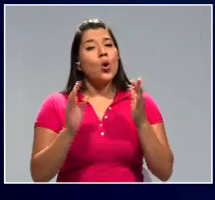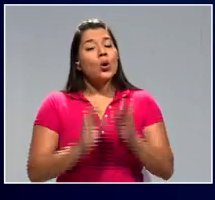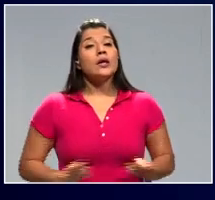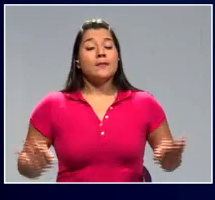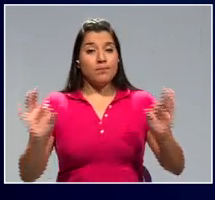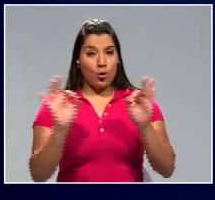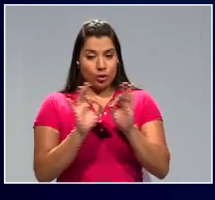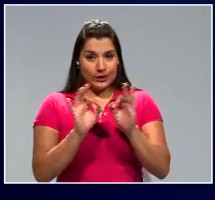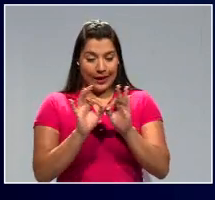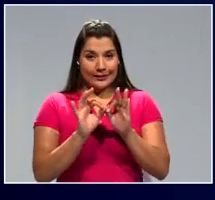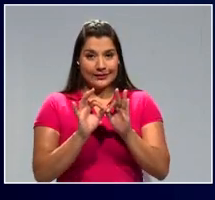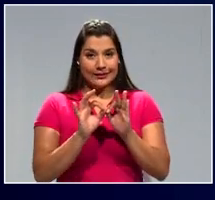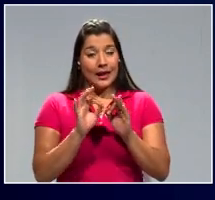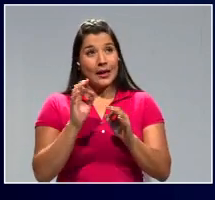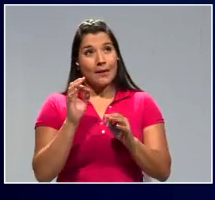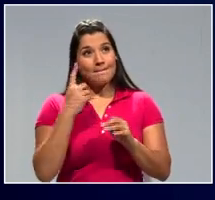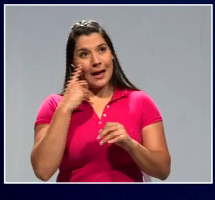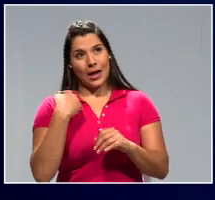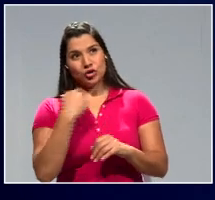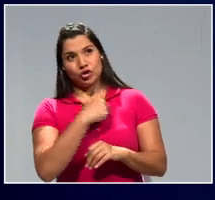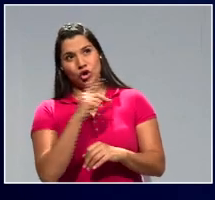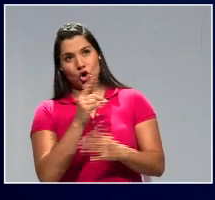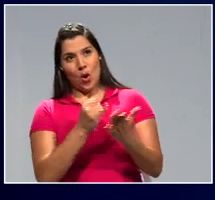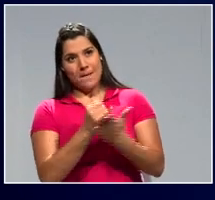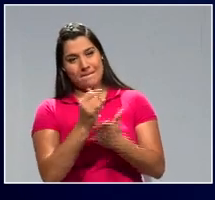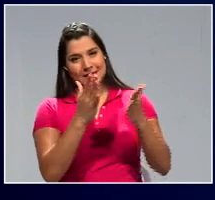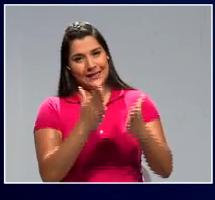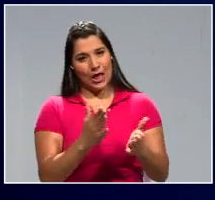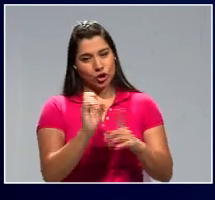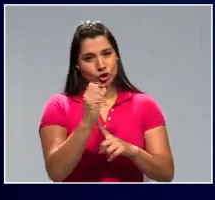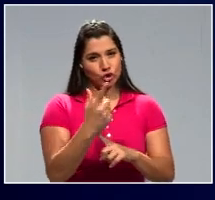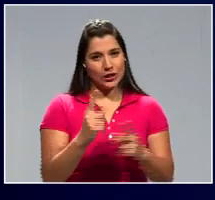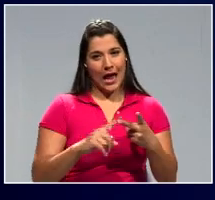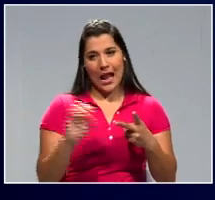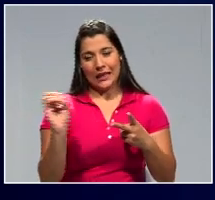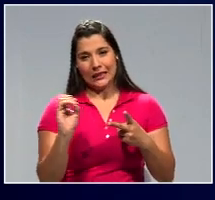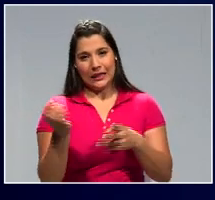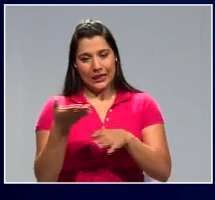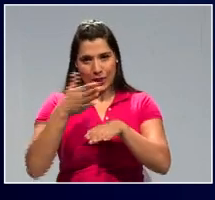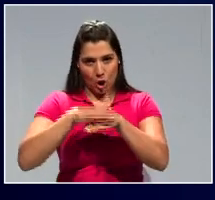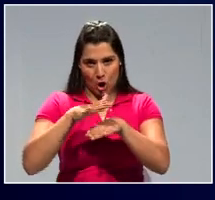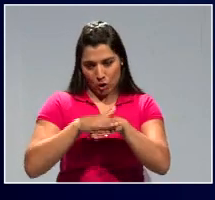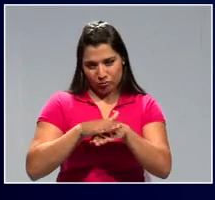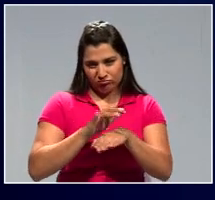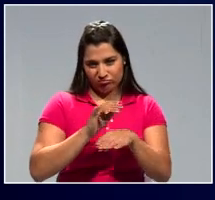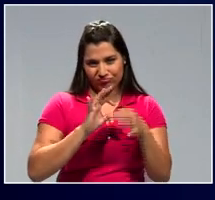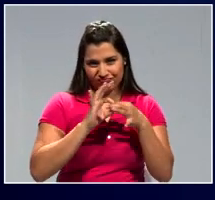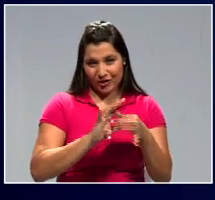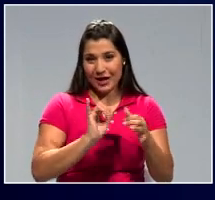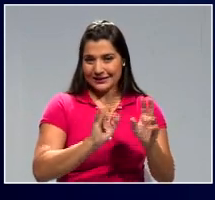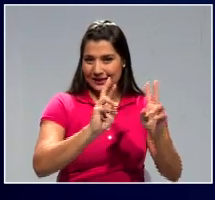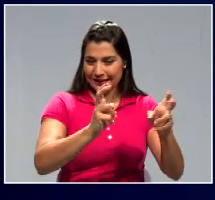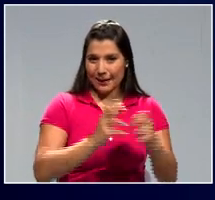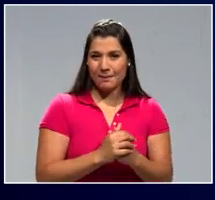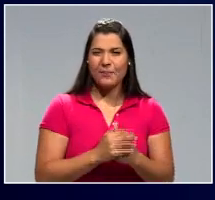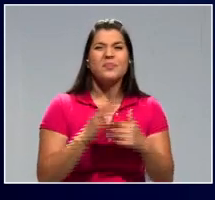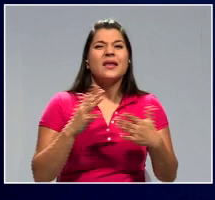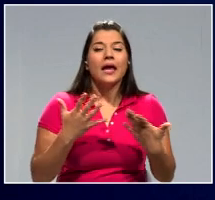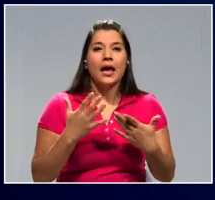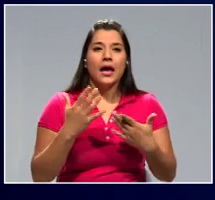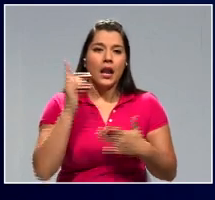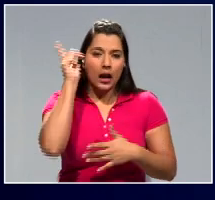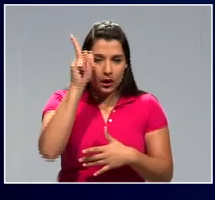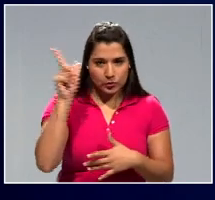especialistas ni investigadores sociales en la materia, y es el sentido